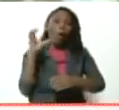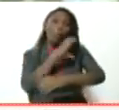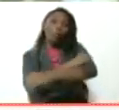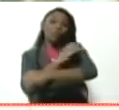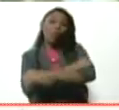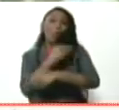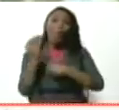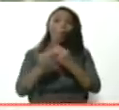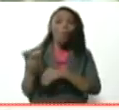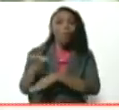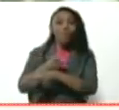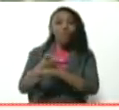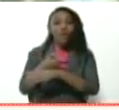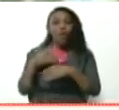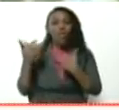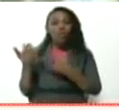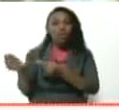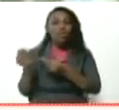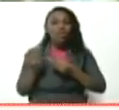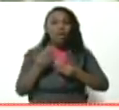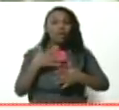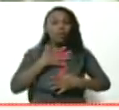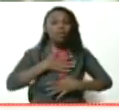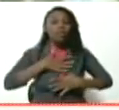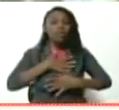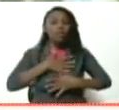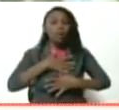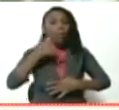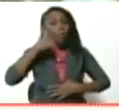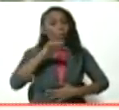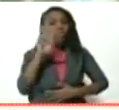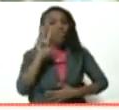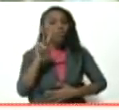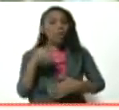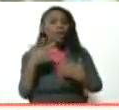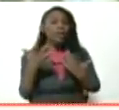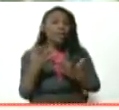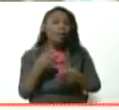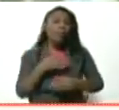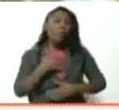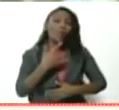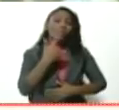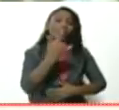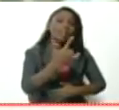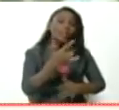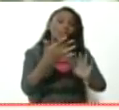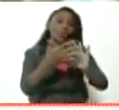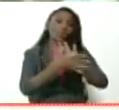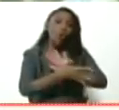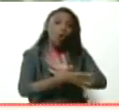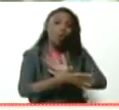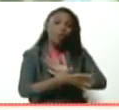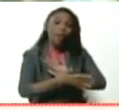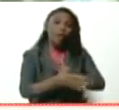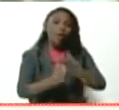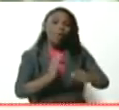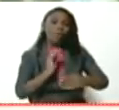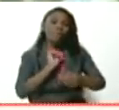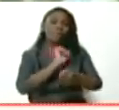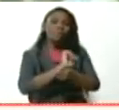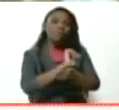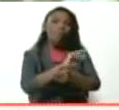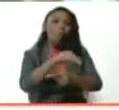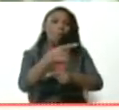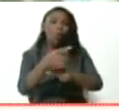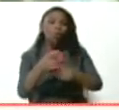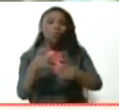como del gobierno. ¿Traerá algo satisfactorio para el pueblo de Venezuela? ¿Y qué nos puede decir sobre detenciones en otra filial